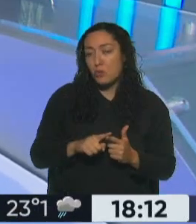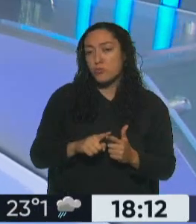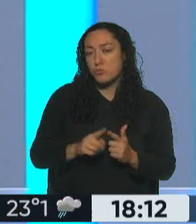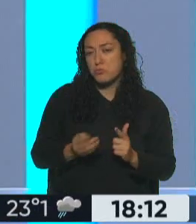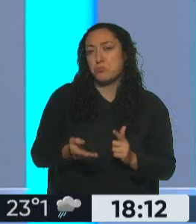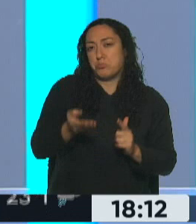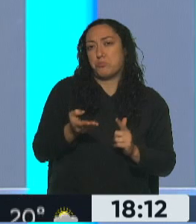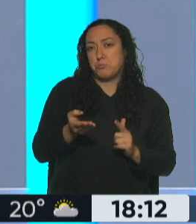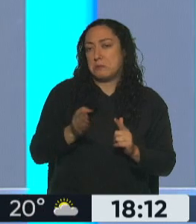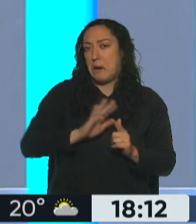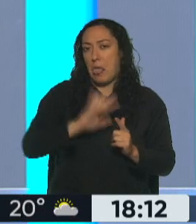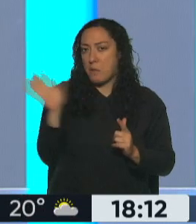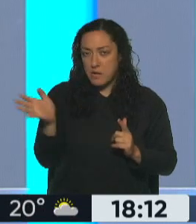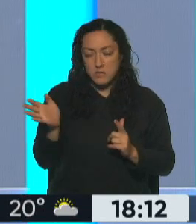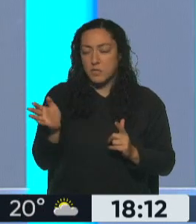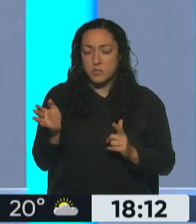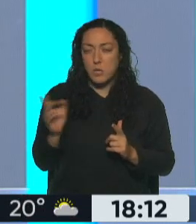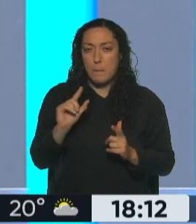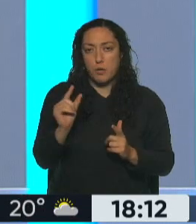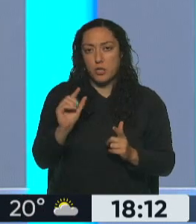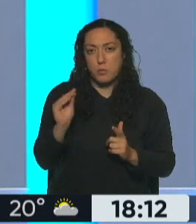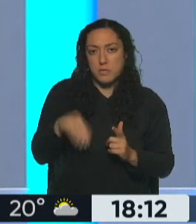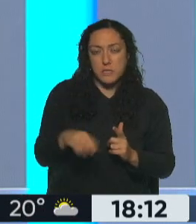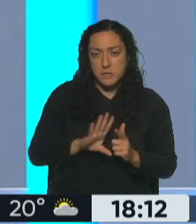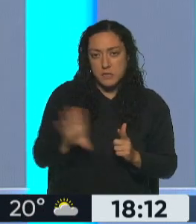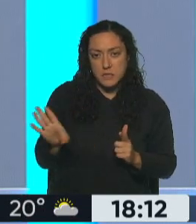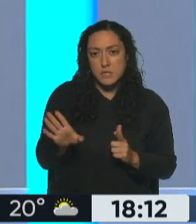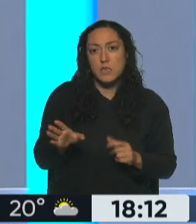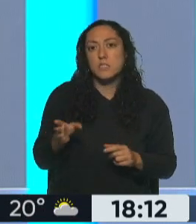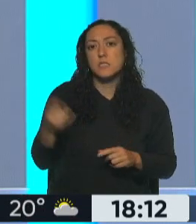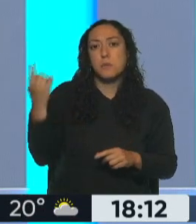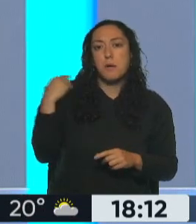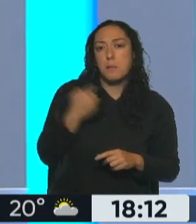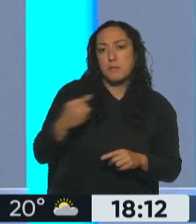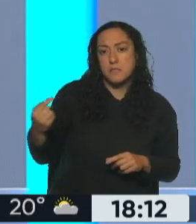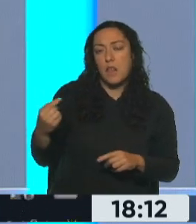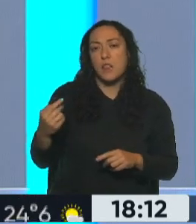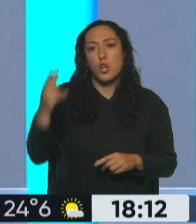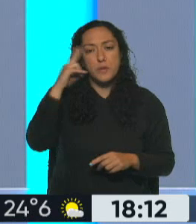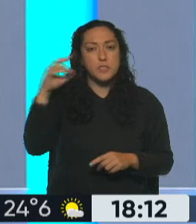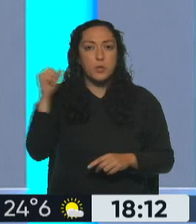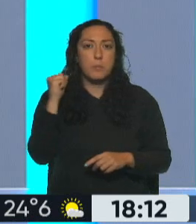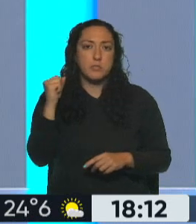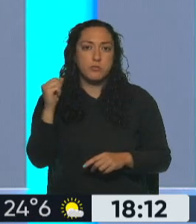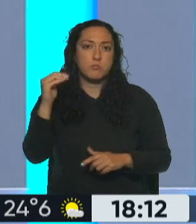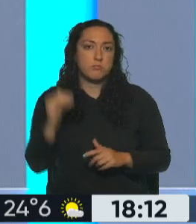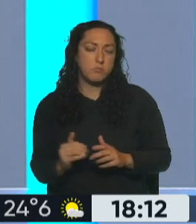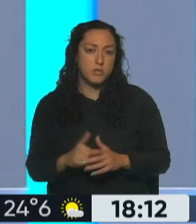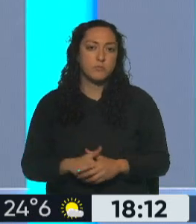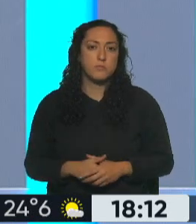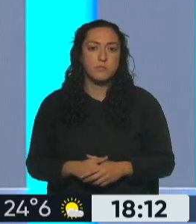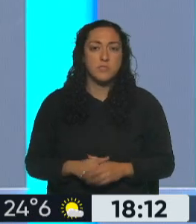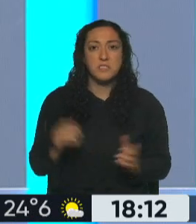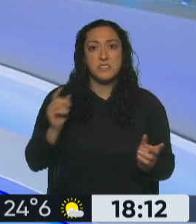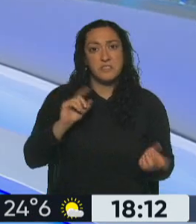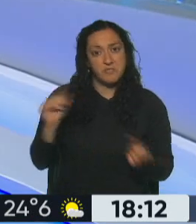no mucho más de lo que ya estaban o valores que ya tuvieron durante la semana pasada. Están los dos abajo de 900. Curiosa la brecha que se